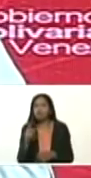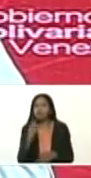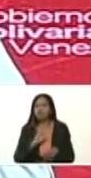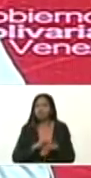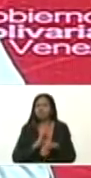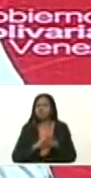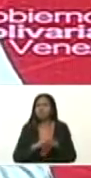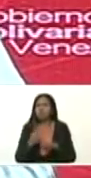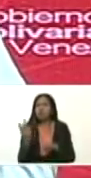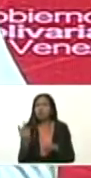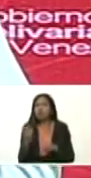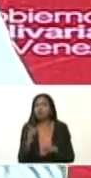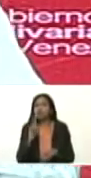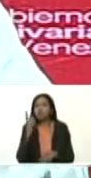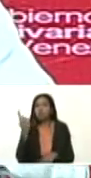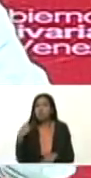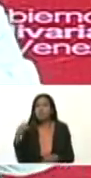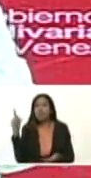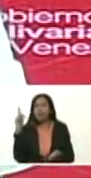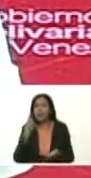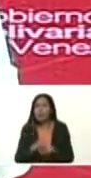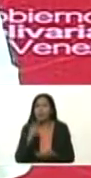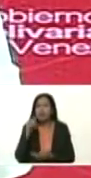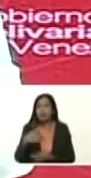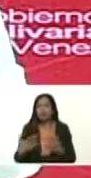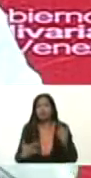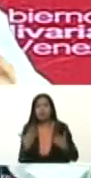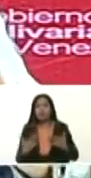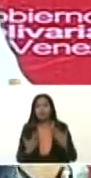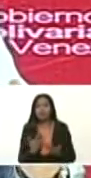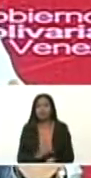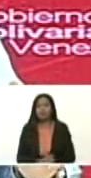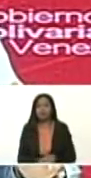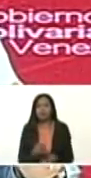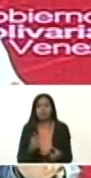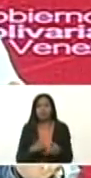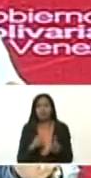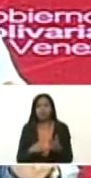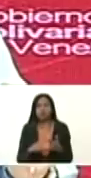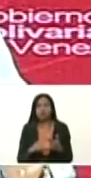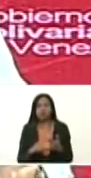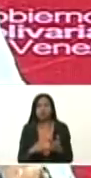No debiste haber faltado este acto, Jesús Martínez. Ahora, entonces,